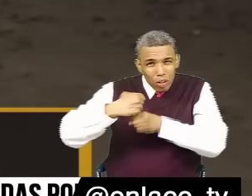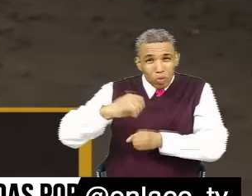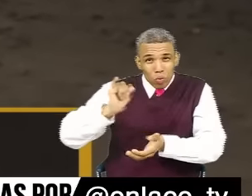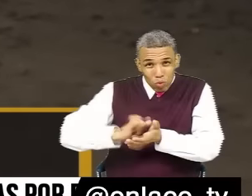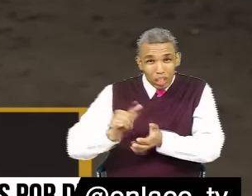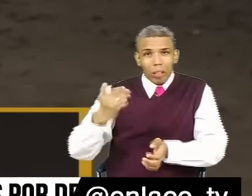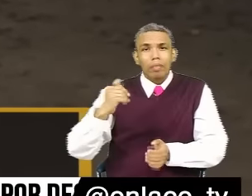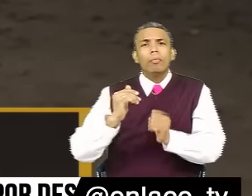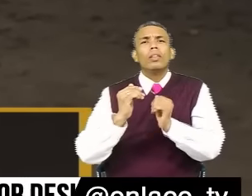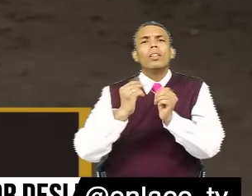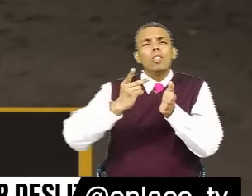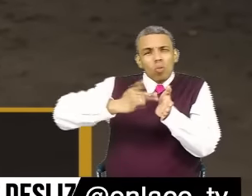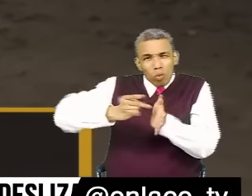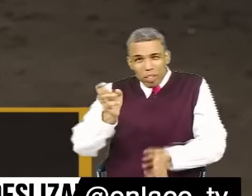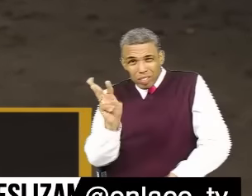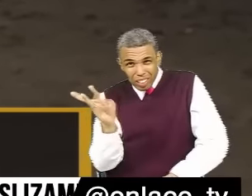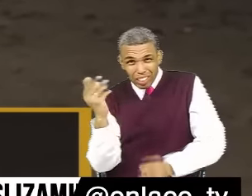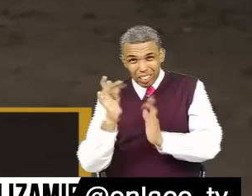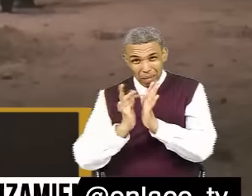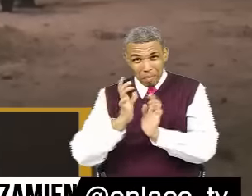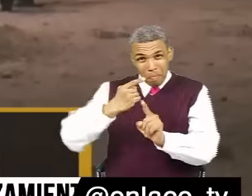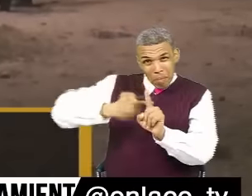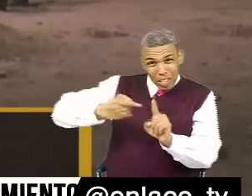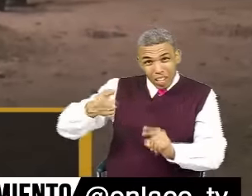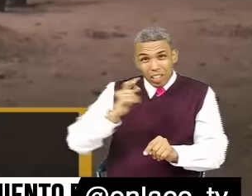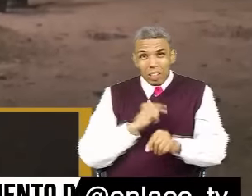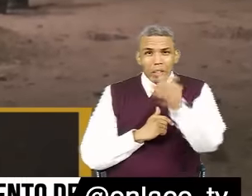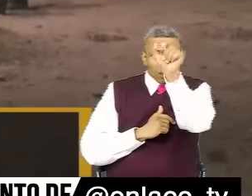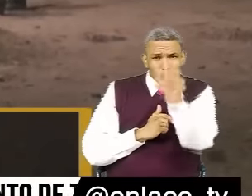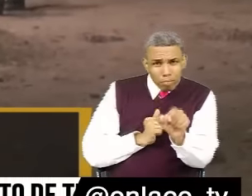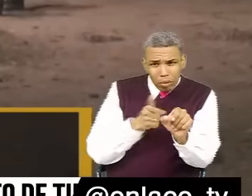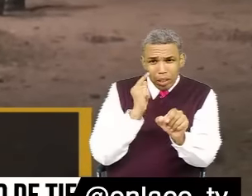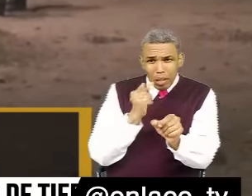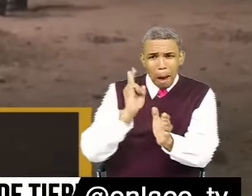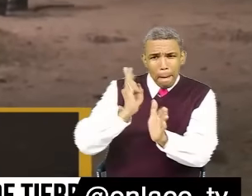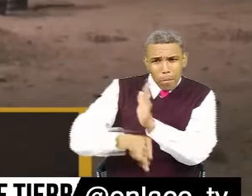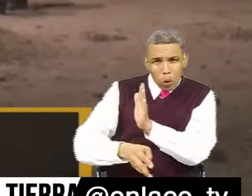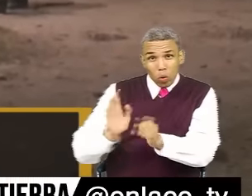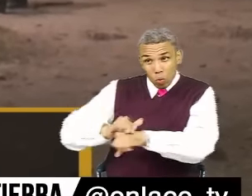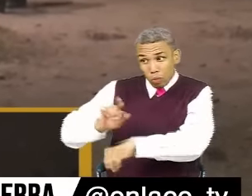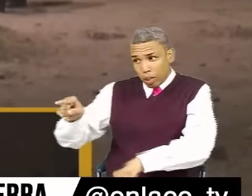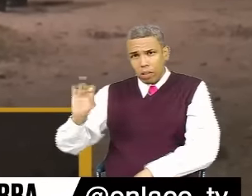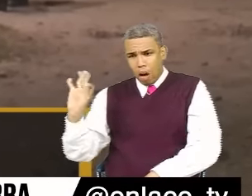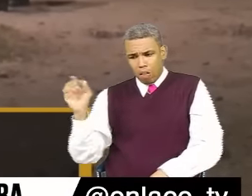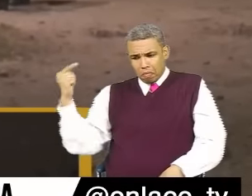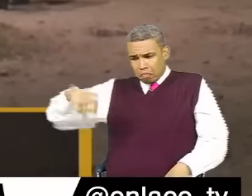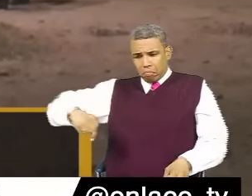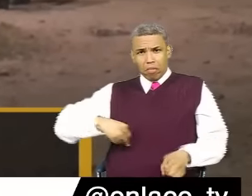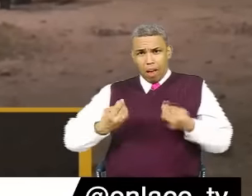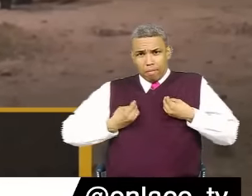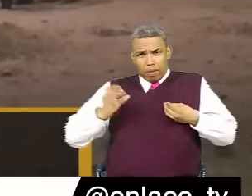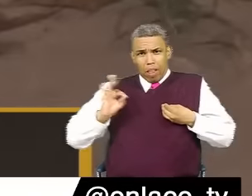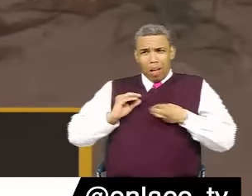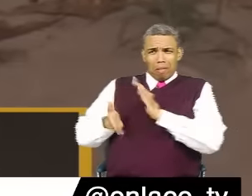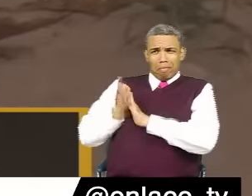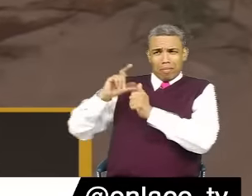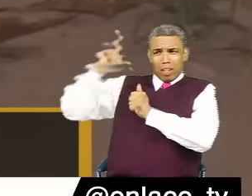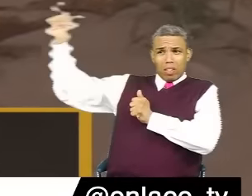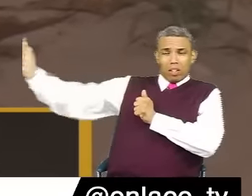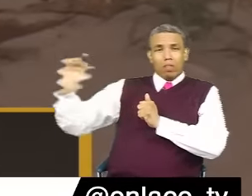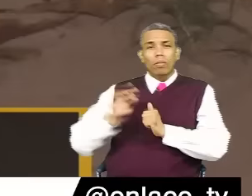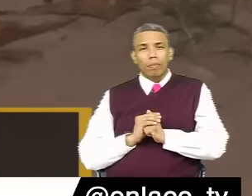6 de abril del 2013, cuando ocurrieron los hechos que mataron al Bisco. En los hechos participaron 3 personas, que actualmente hay uno preso, está en la ciudad